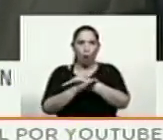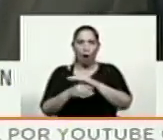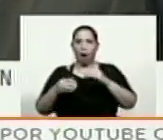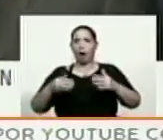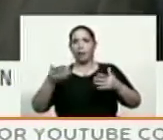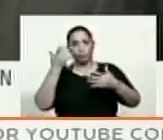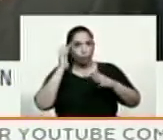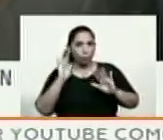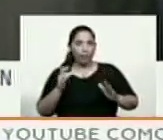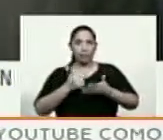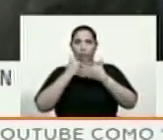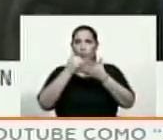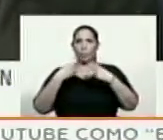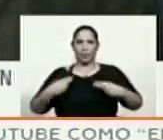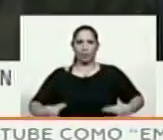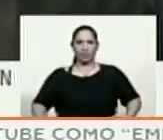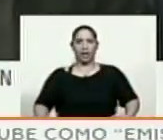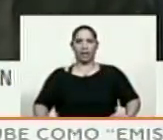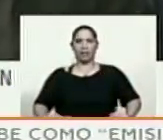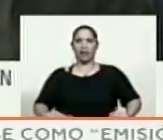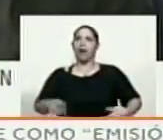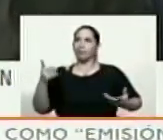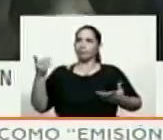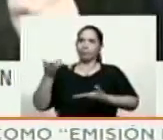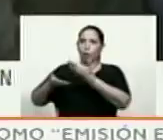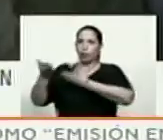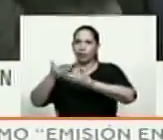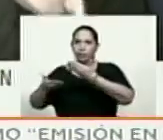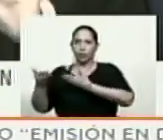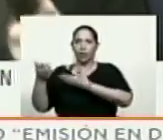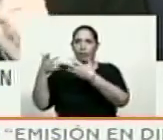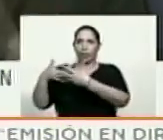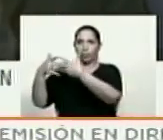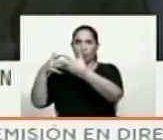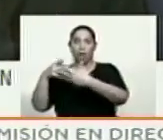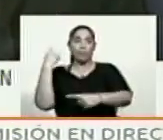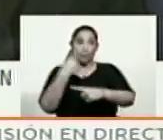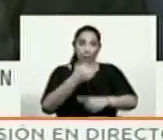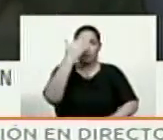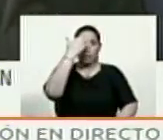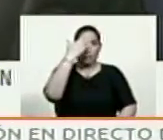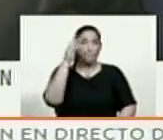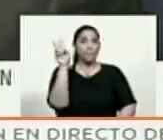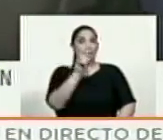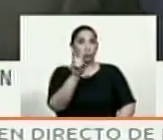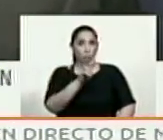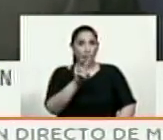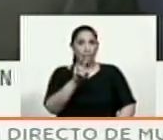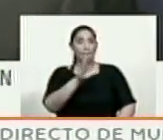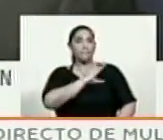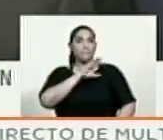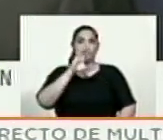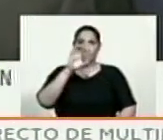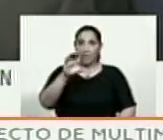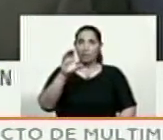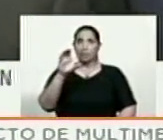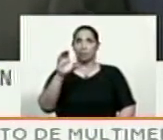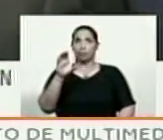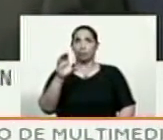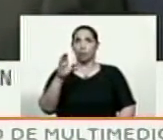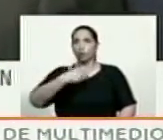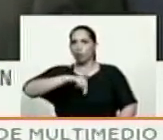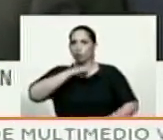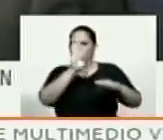coordinación con Estados Unidos. Deben saber que en Venezuela es un país soberano, que nosotros protegeremos cada milímetro